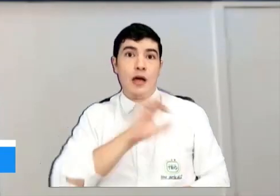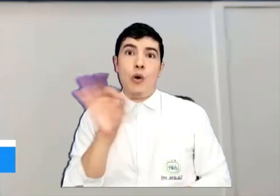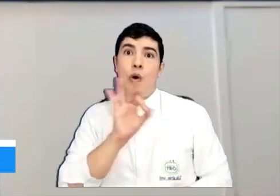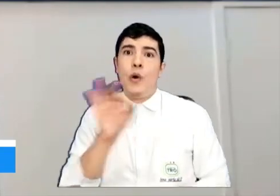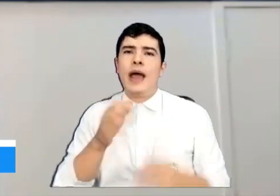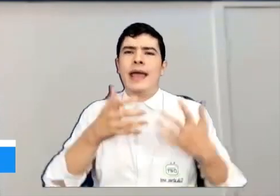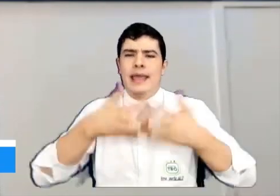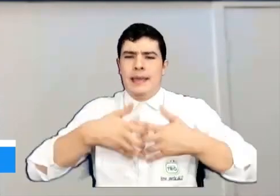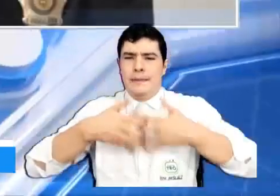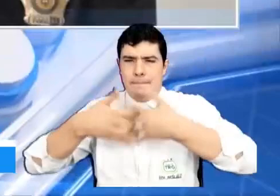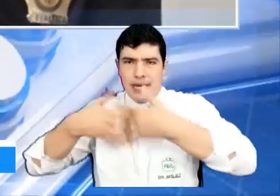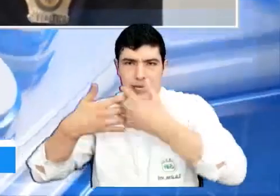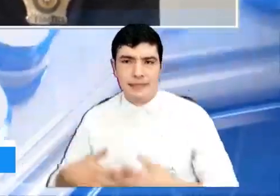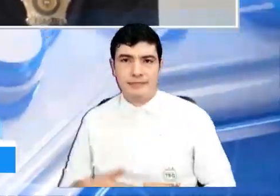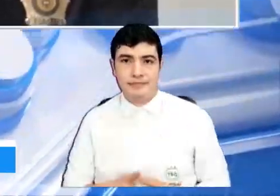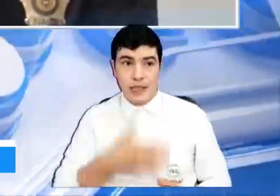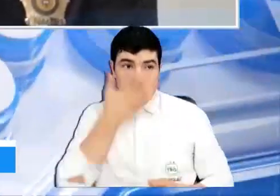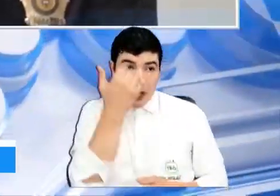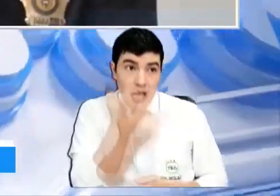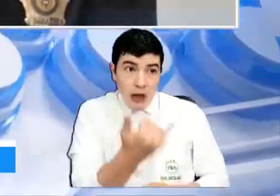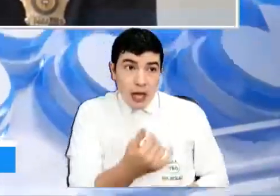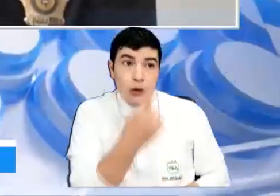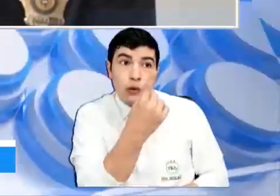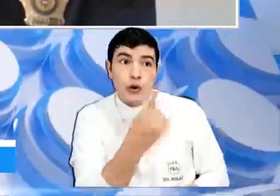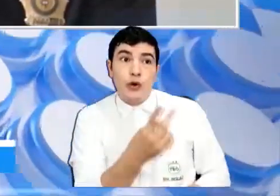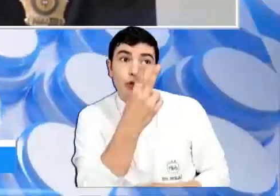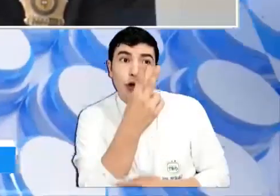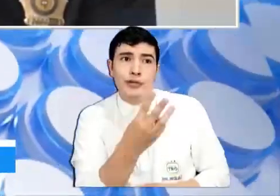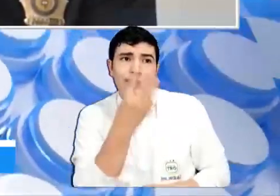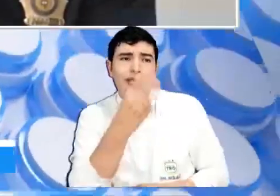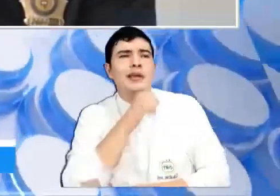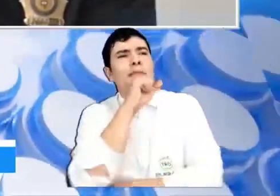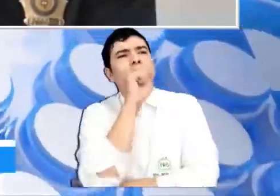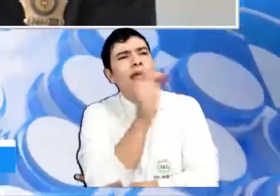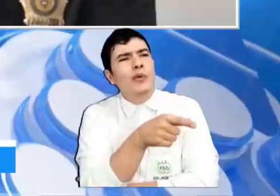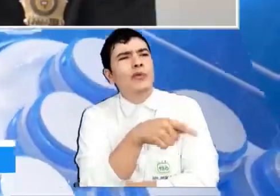competen a la Policía Nacional. General, gracias por acompañarnos en Oriente Noticias.